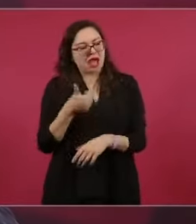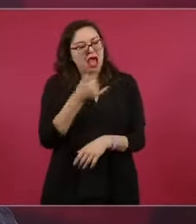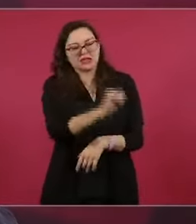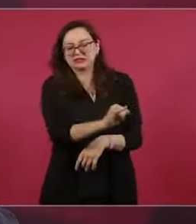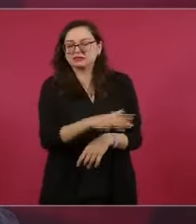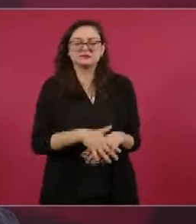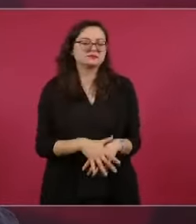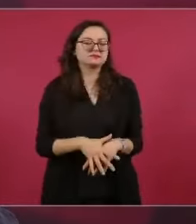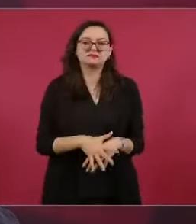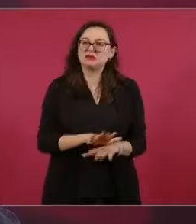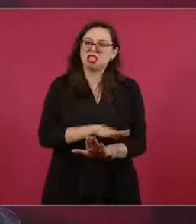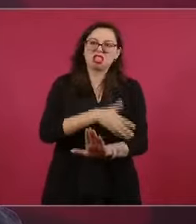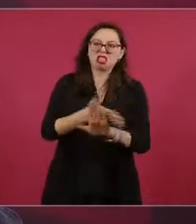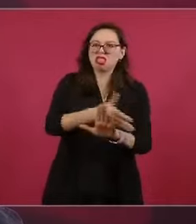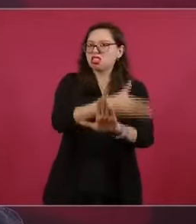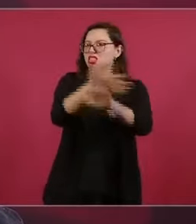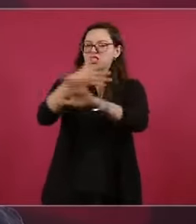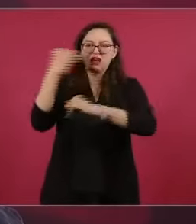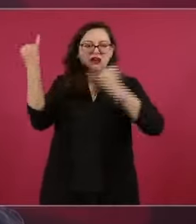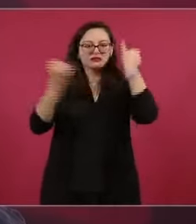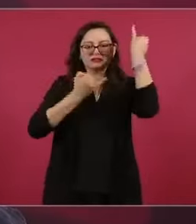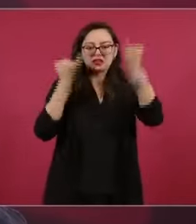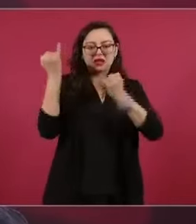guerra sucia.